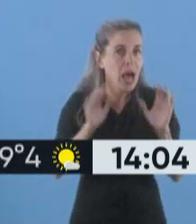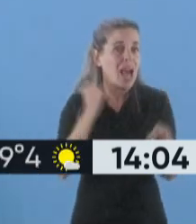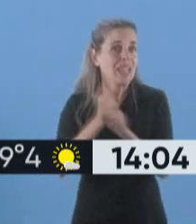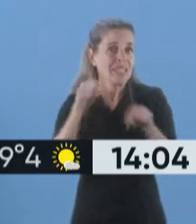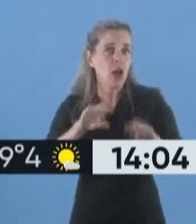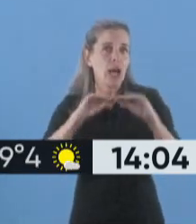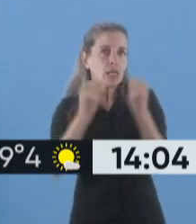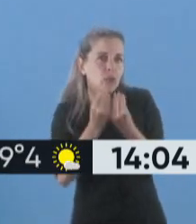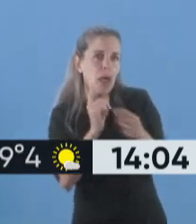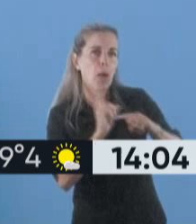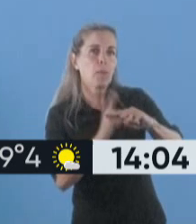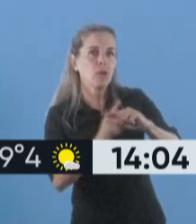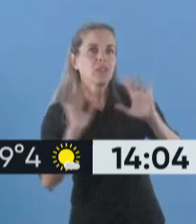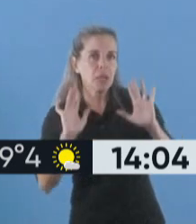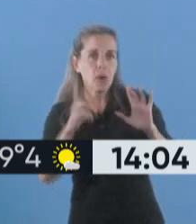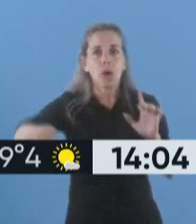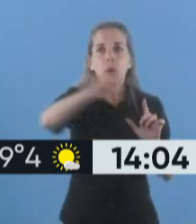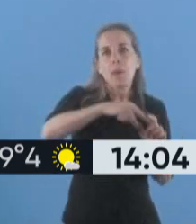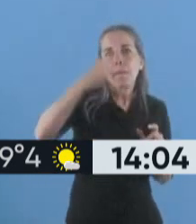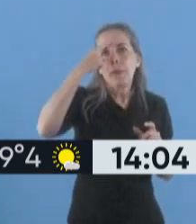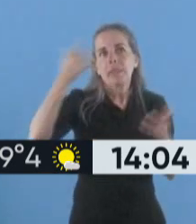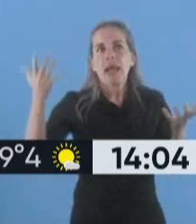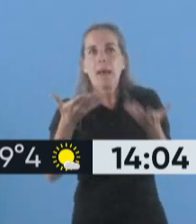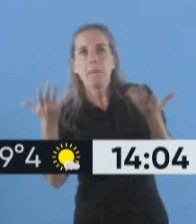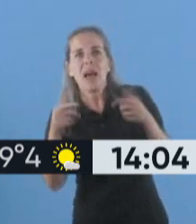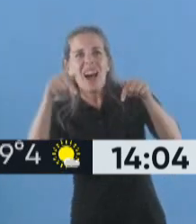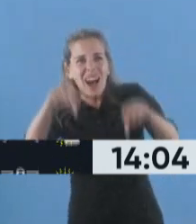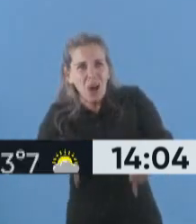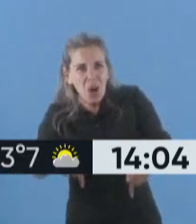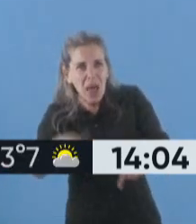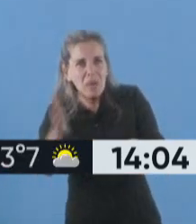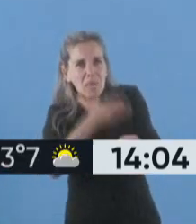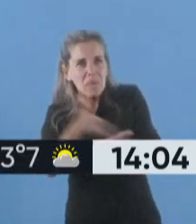buenos. Y ustedes dirán, pero ¿y ahora te pones a hacer vacunas